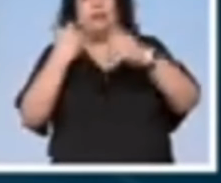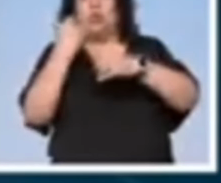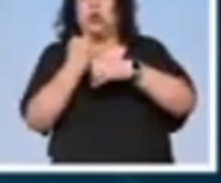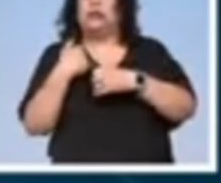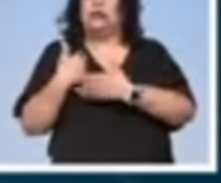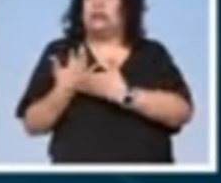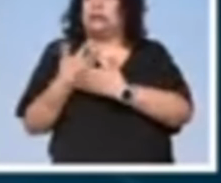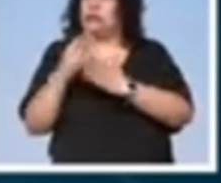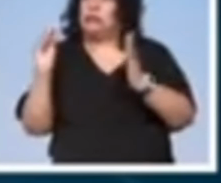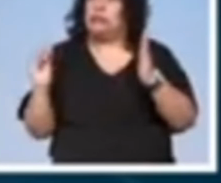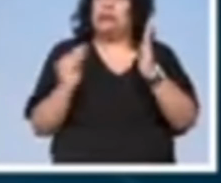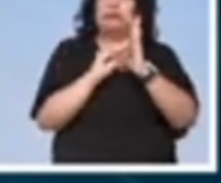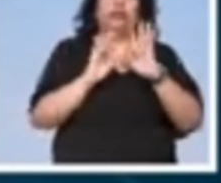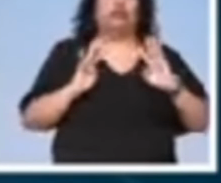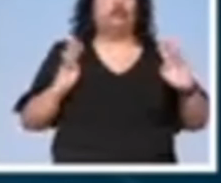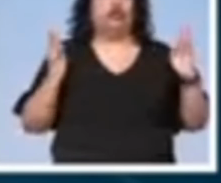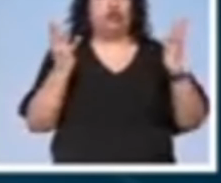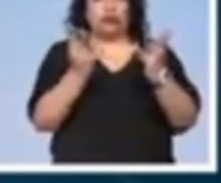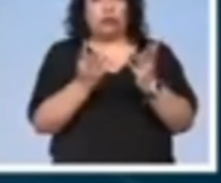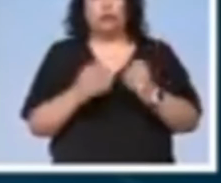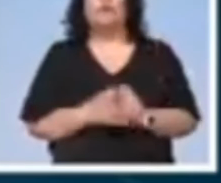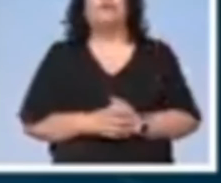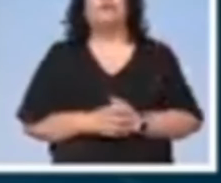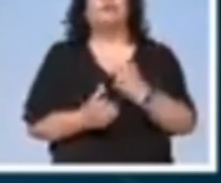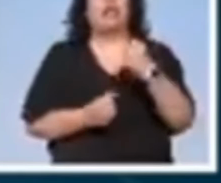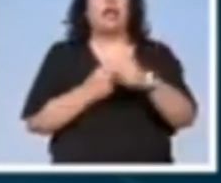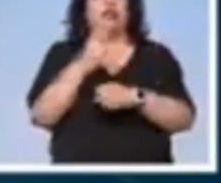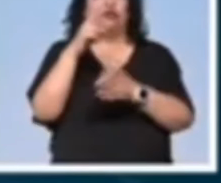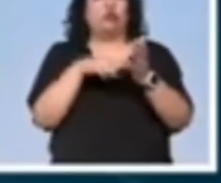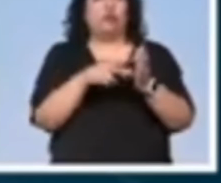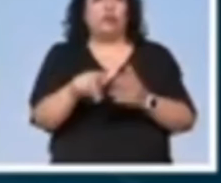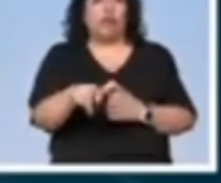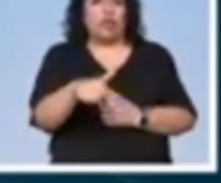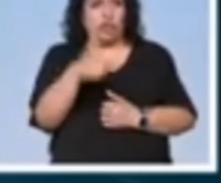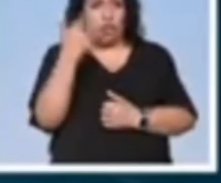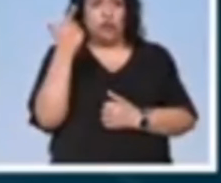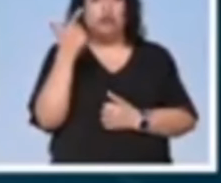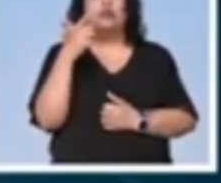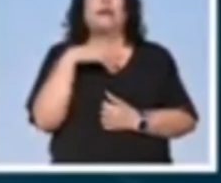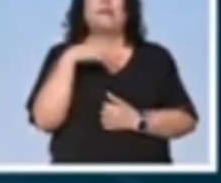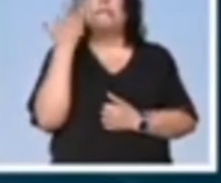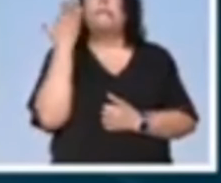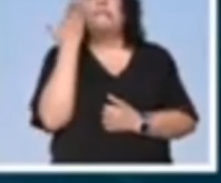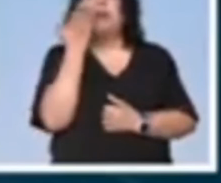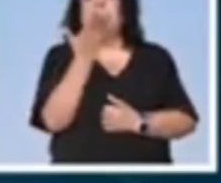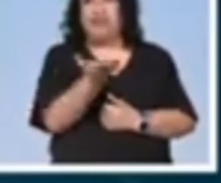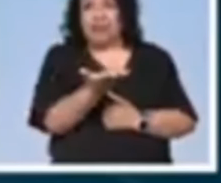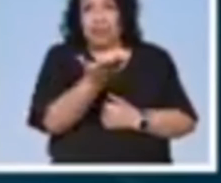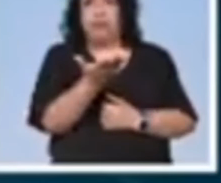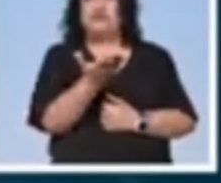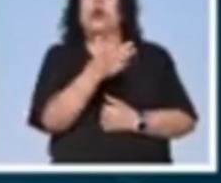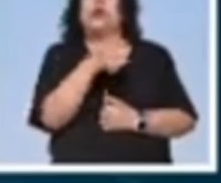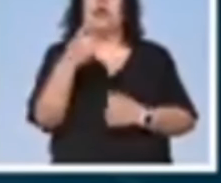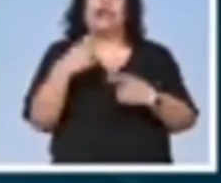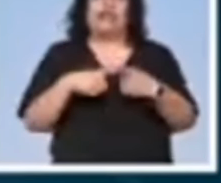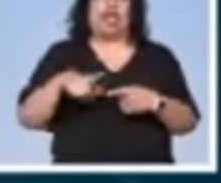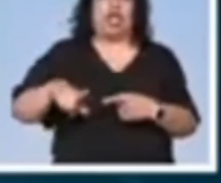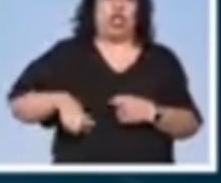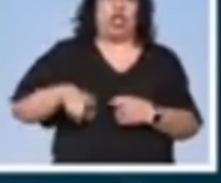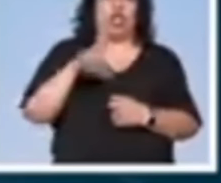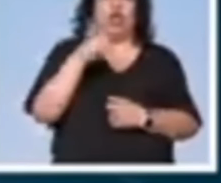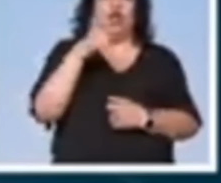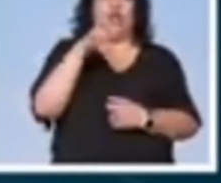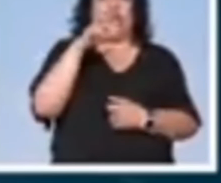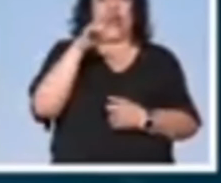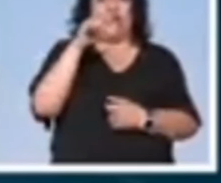que esperan integrarse a la rotonda. En 2012, metimos la solicitud a Gobernación para